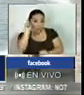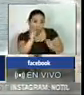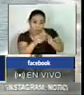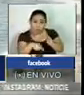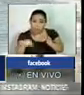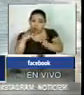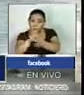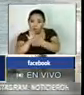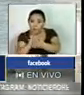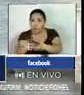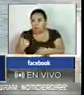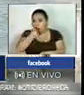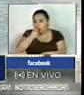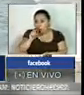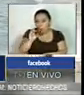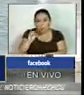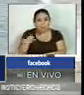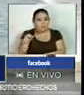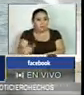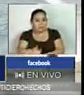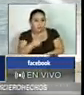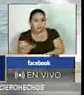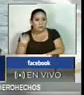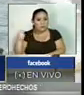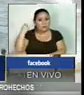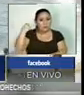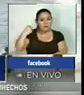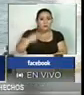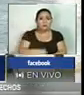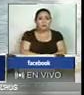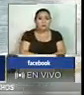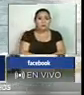comprar comida, medicinas y otros bienes esenciales.